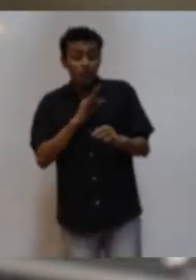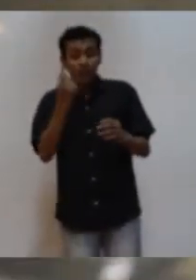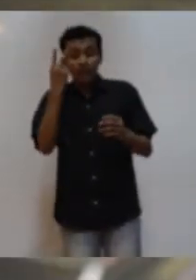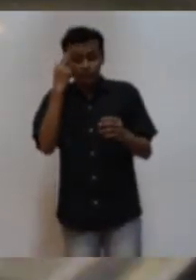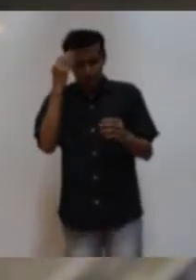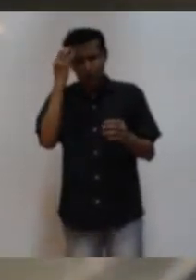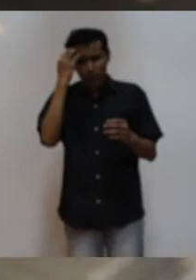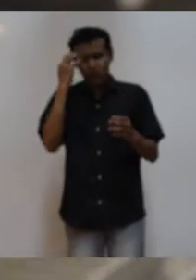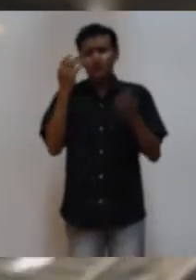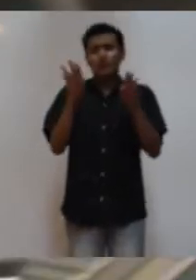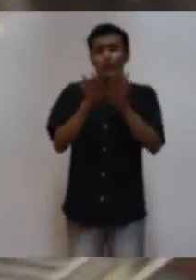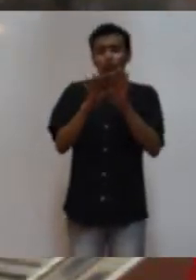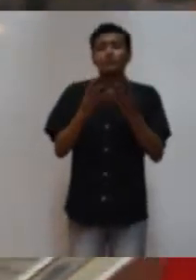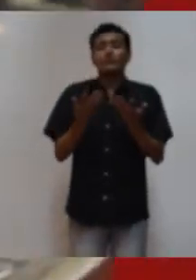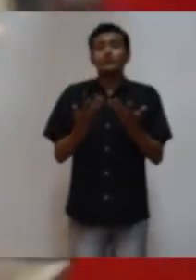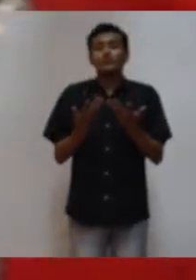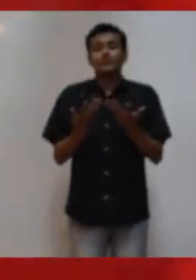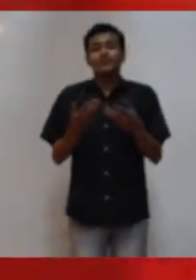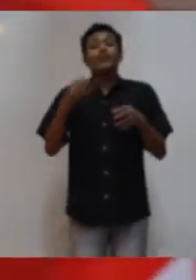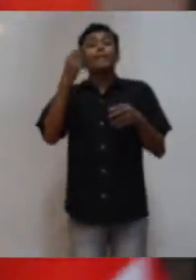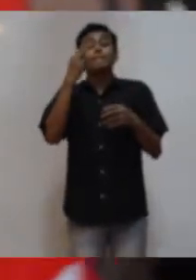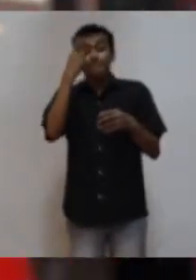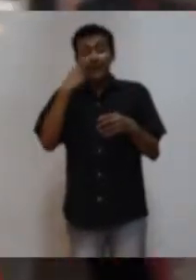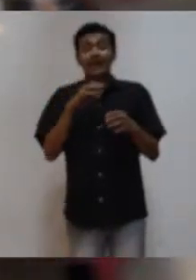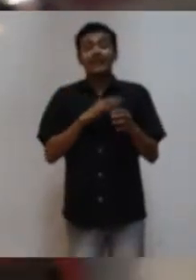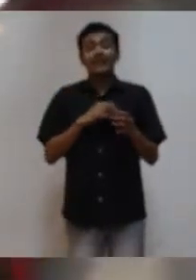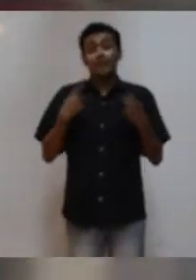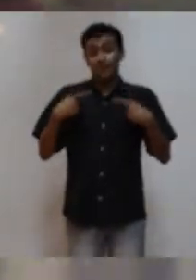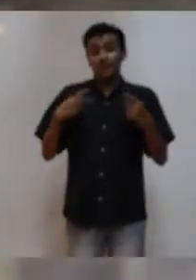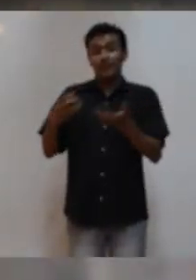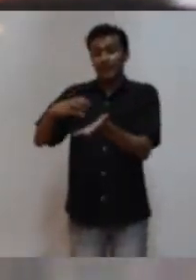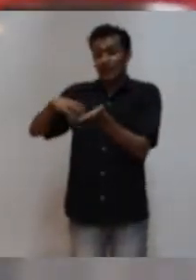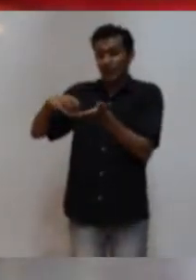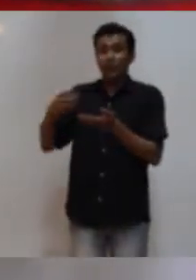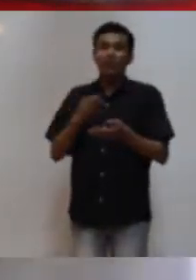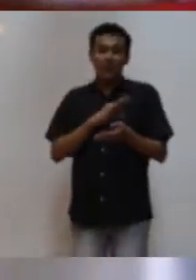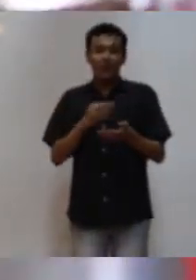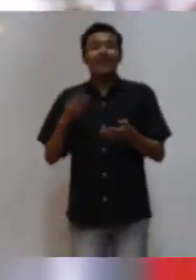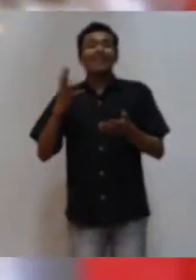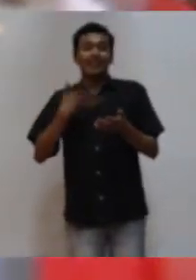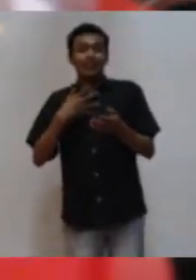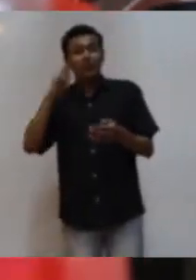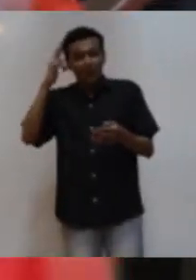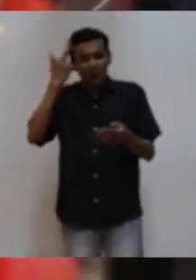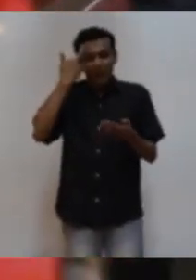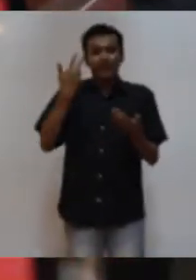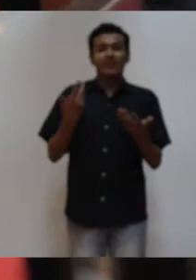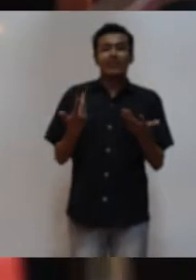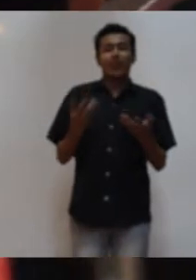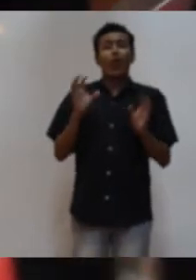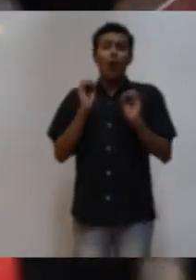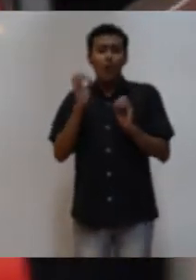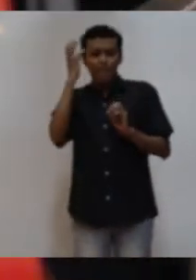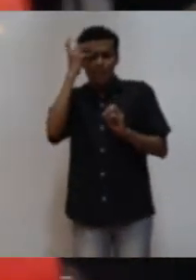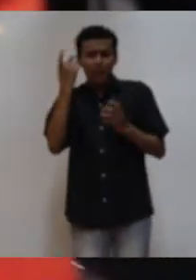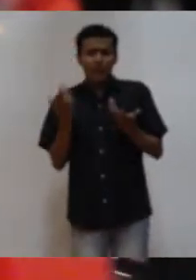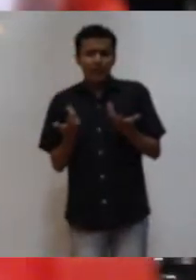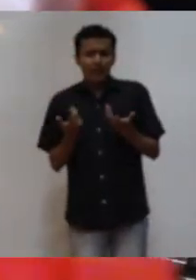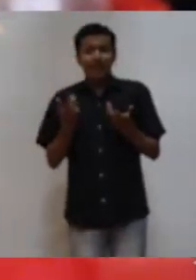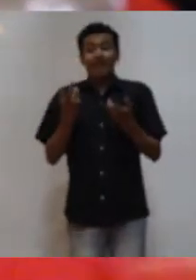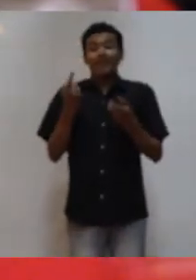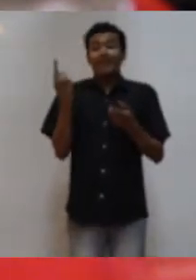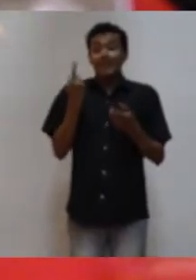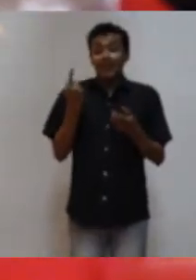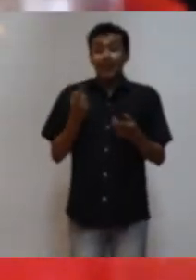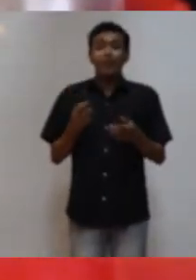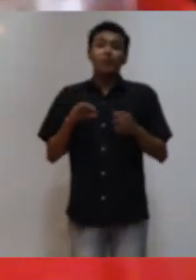base a su conocimiento del café y del cliente poderte dar una bebida que te genera un recuerdo o una memoria y que